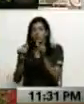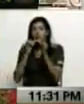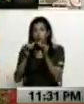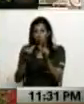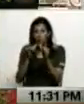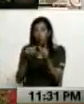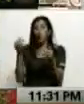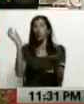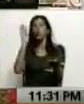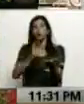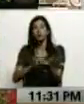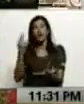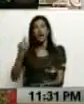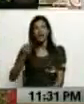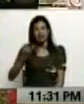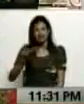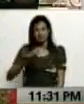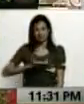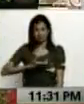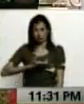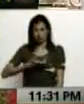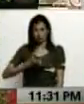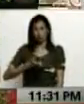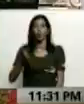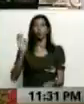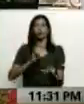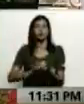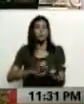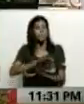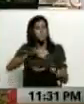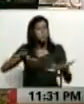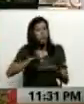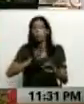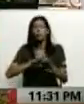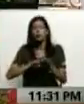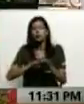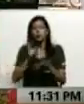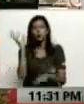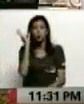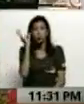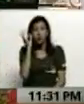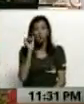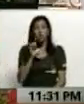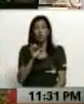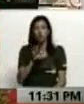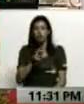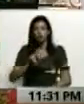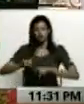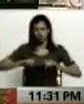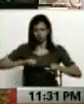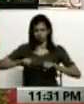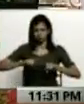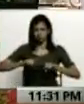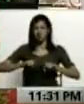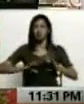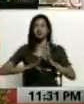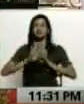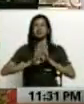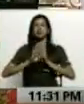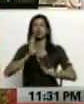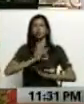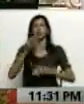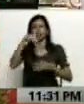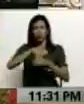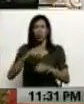escándalo en la alcaldía del atillo dirigida por el alcalde David esmolas todo sucedió cuando Lorena de Marchena coordinadora de